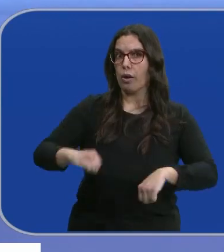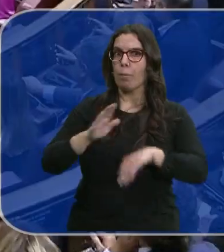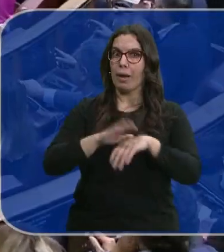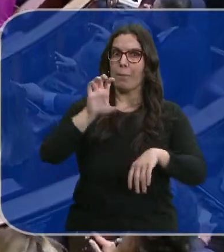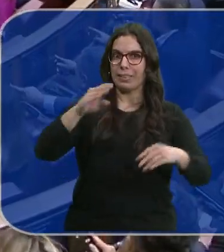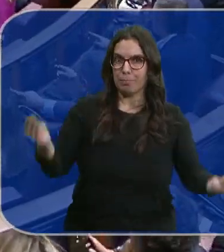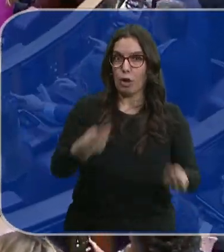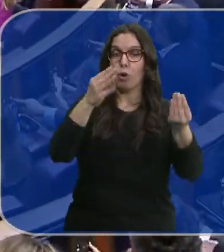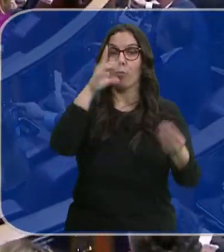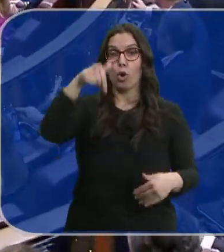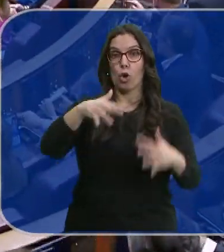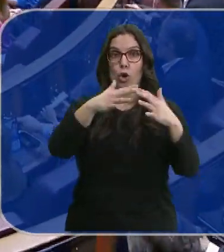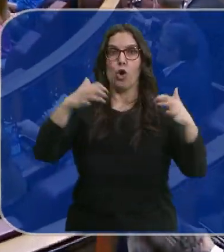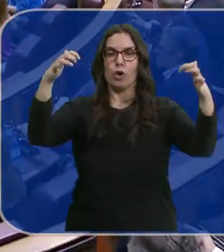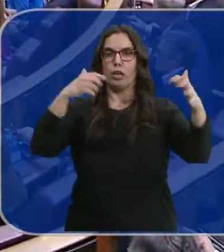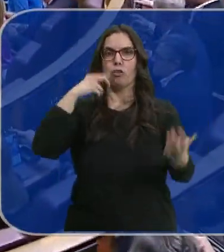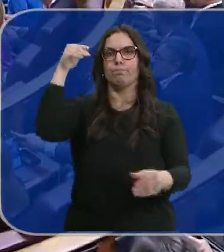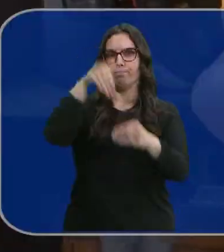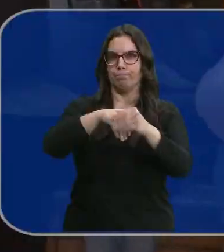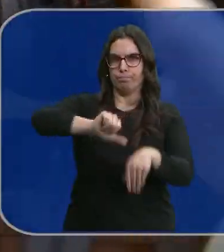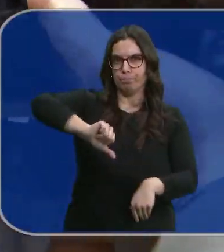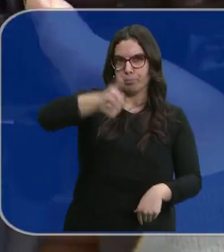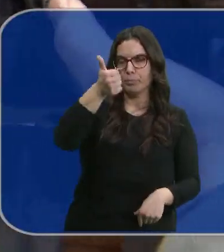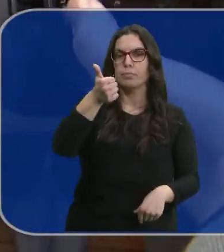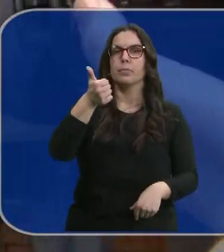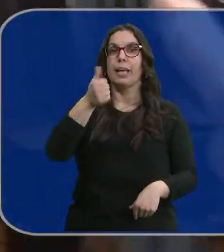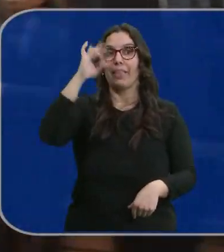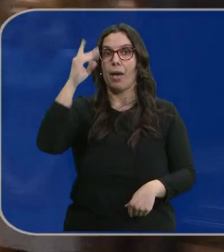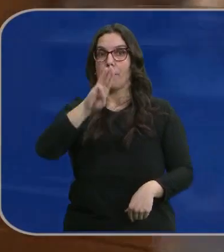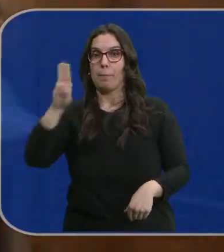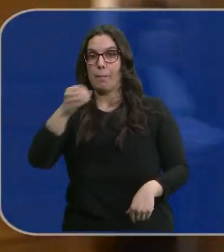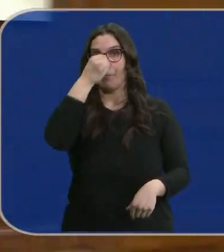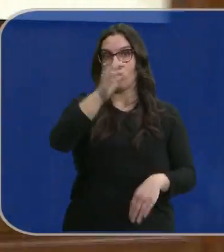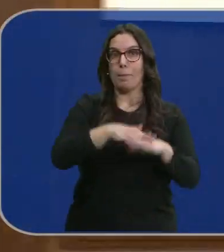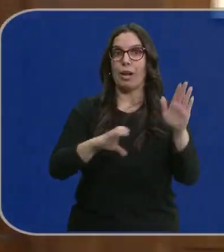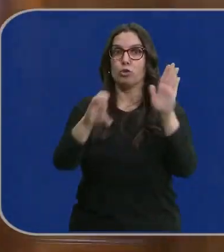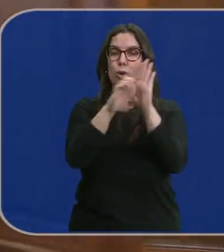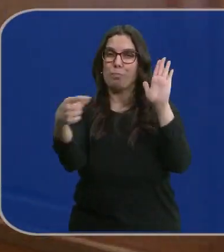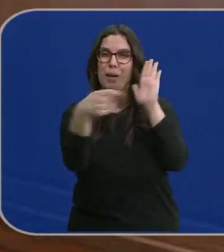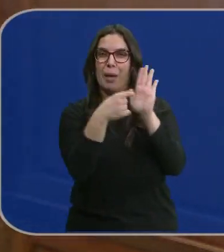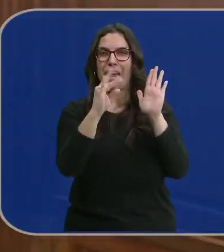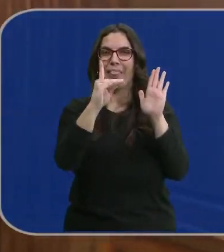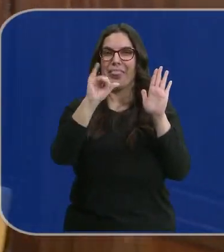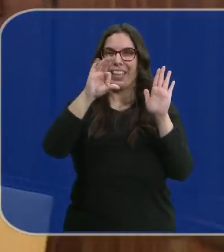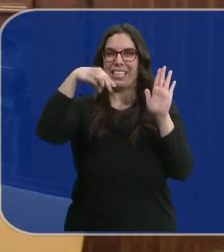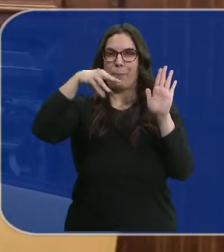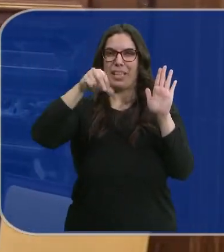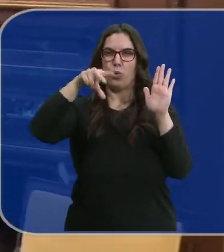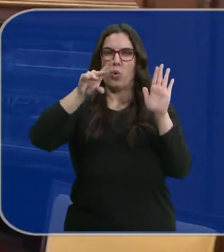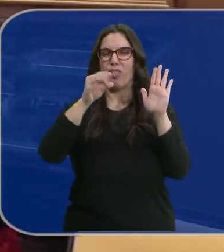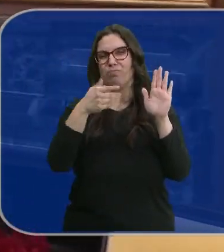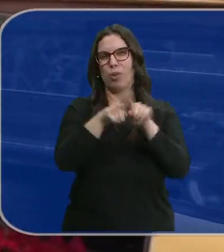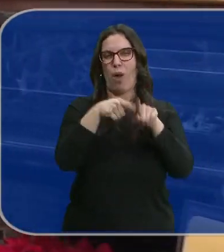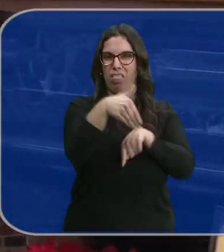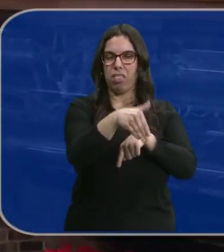un país mejor. Porque hoy el Congreso dará luz verde a la iniciativa de PP y PSOE para borrar de nuestra Carta Magna el término disminuidos y sustituirlo